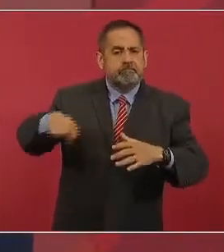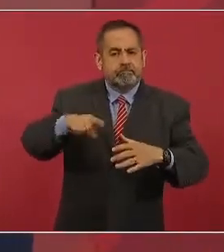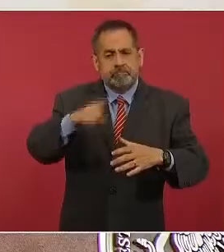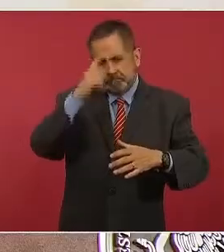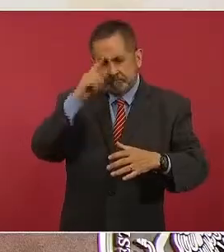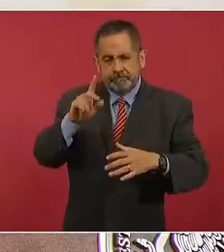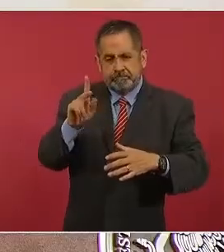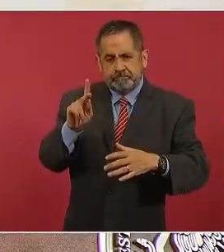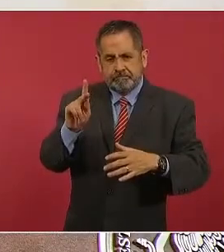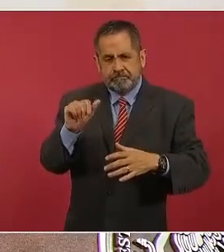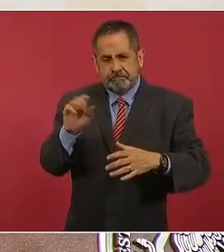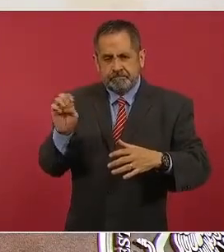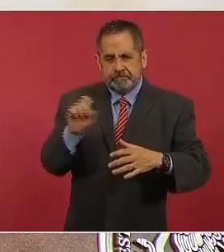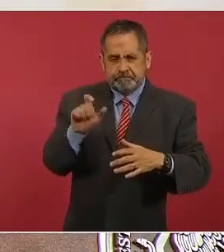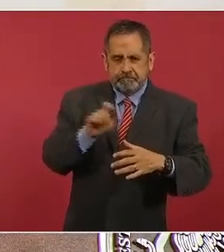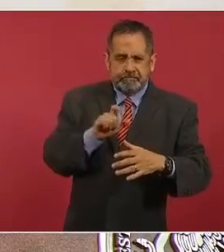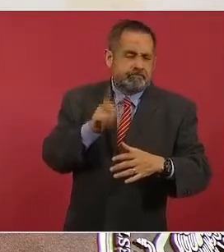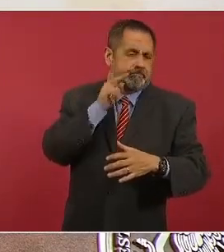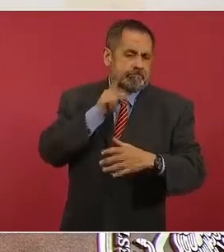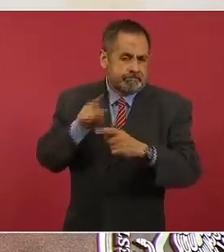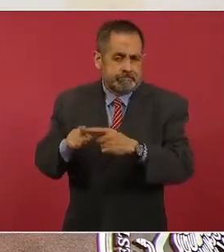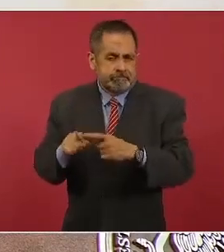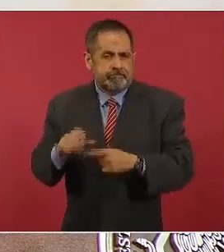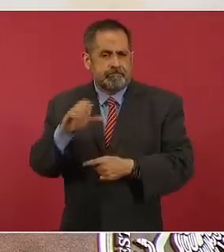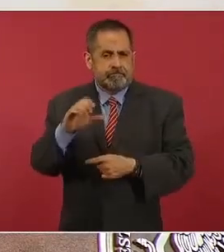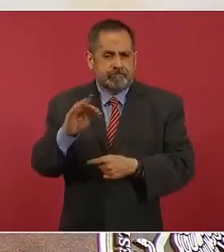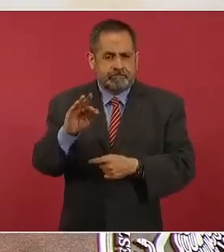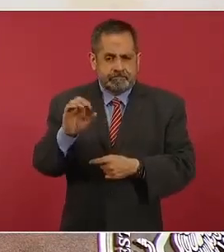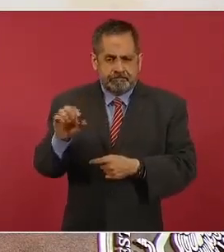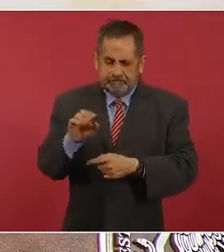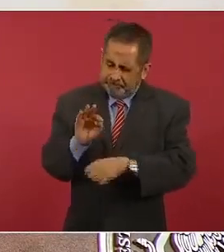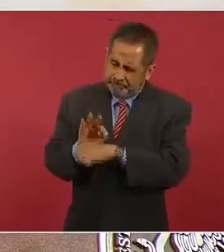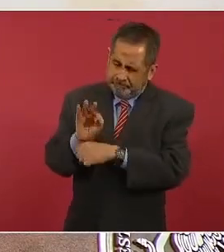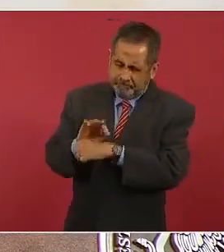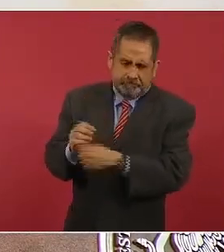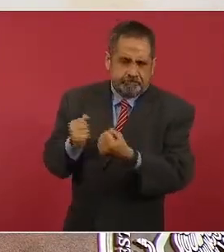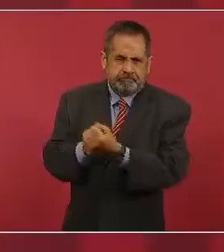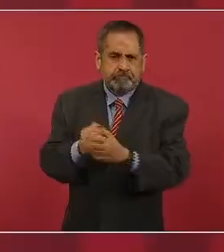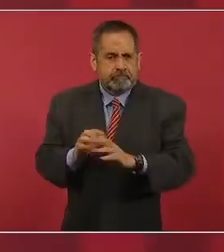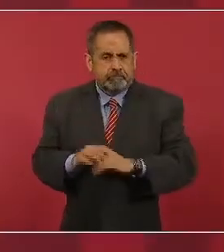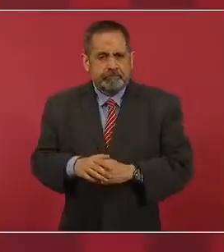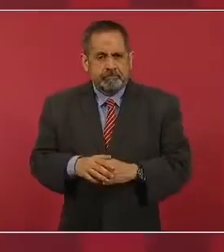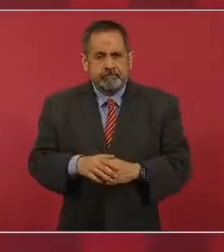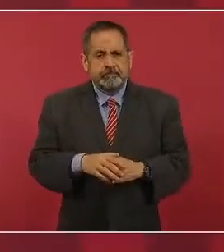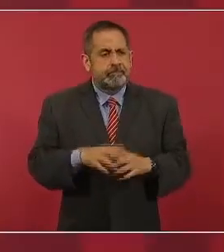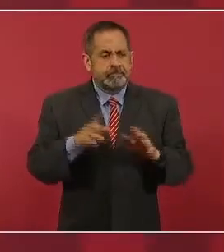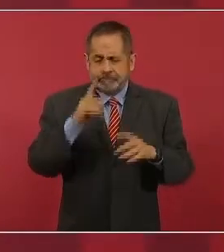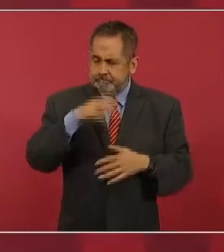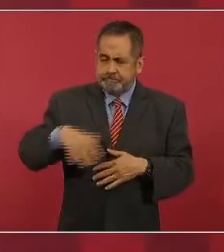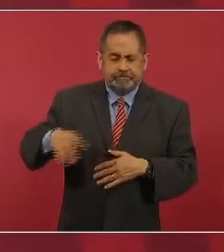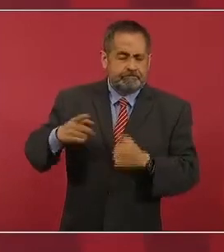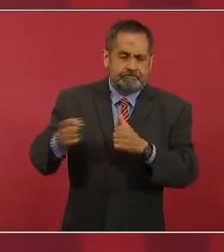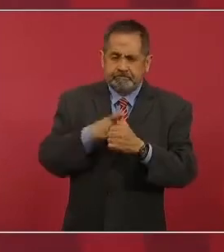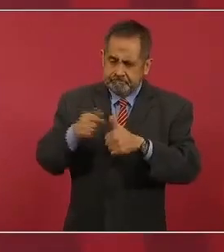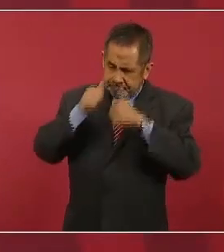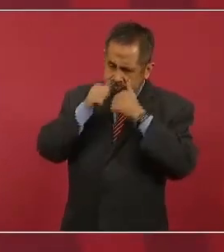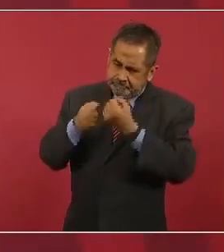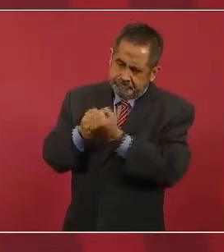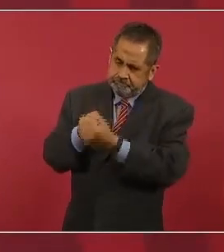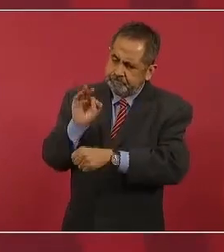a Pemex, a la Comisión Federal de Electricidad, es decir, a las empresas públicas.